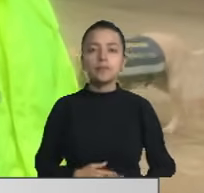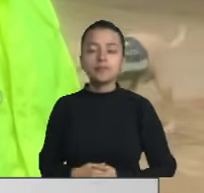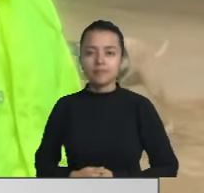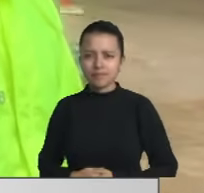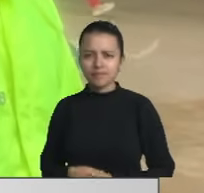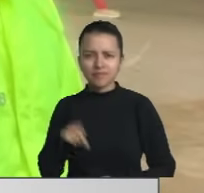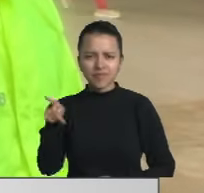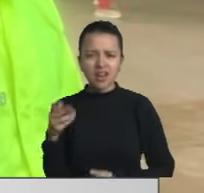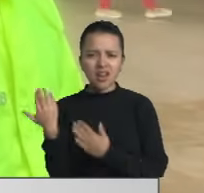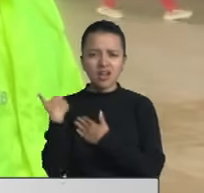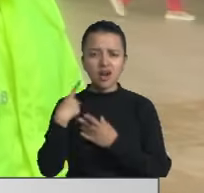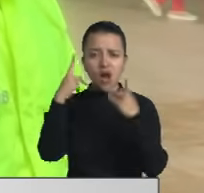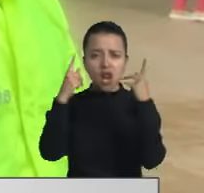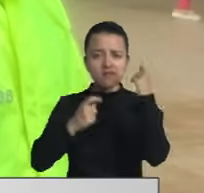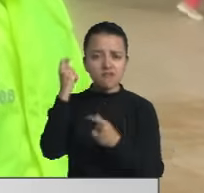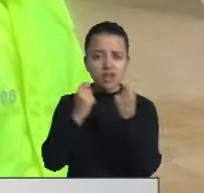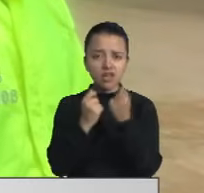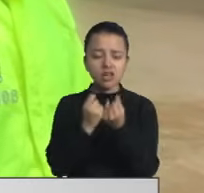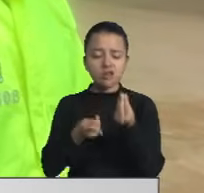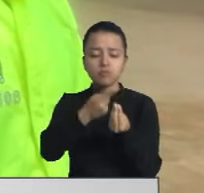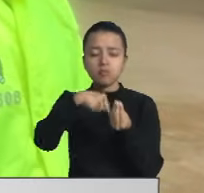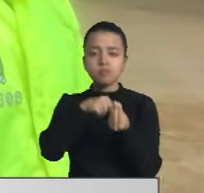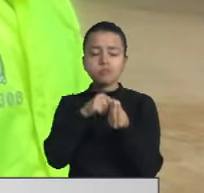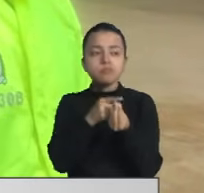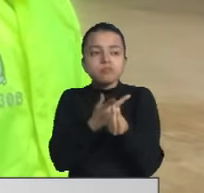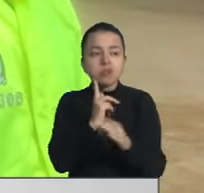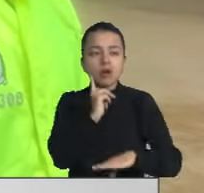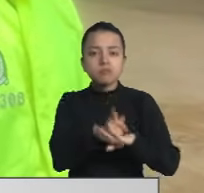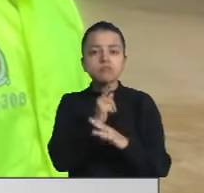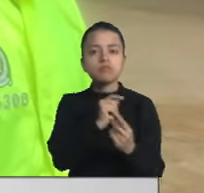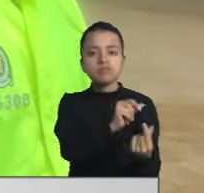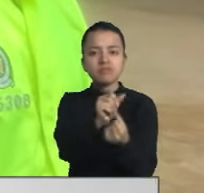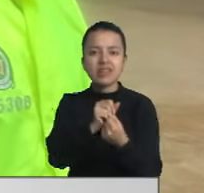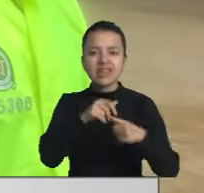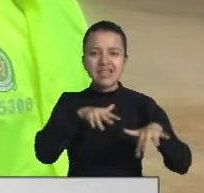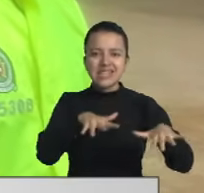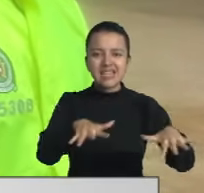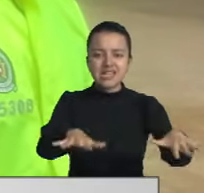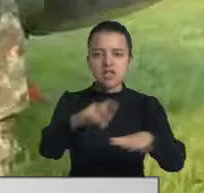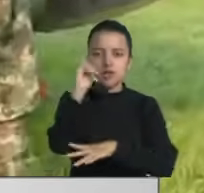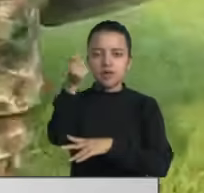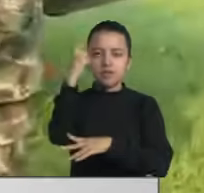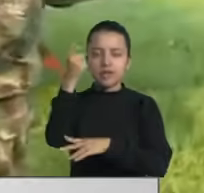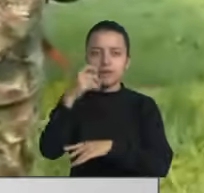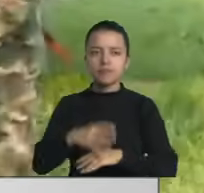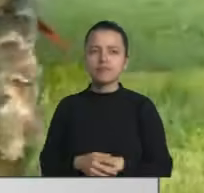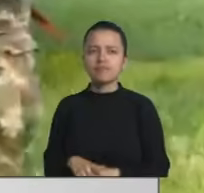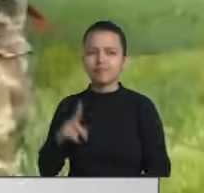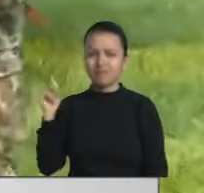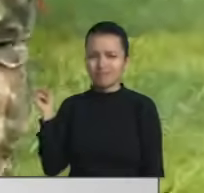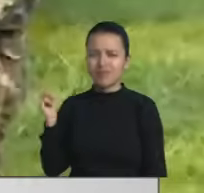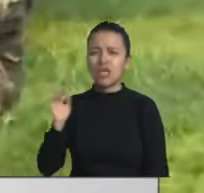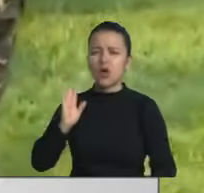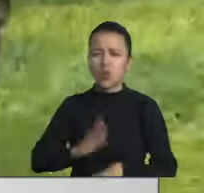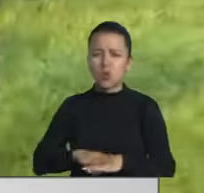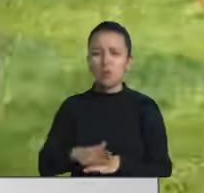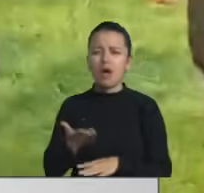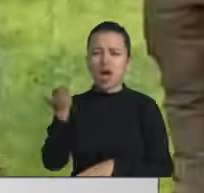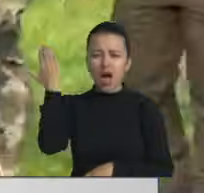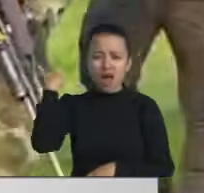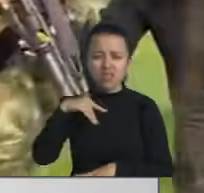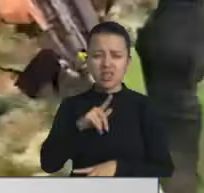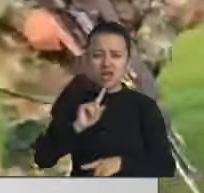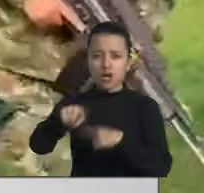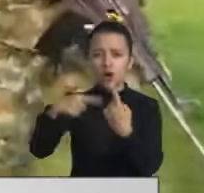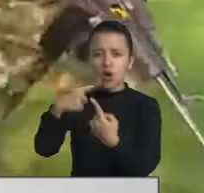las finanzas criminales y extorsivas en el sur del Ariari, en el departamento del Meta, estuvo comprometido de manera directa en el